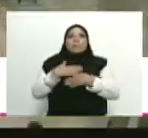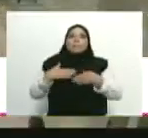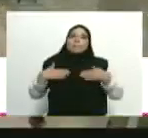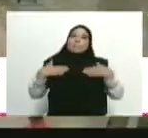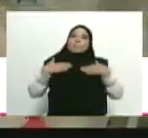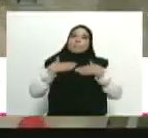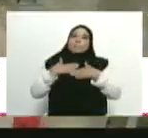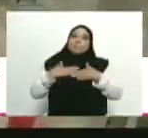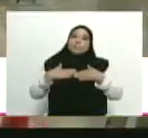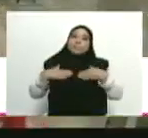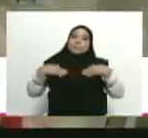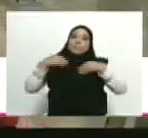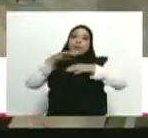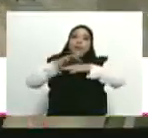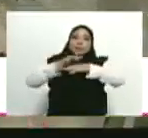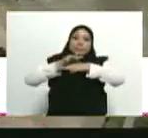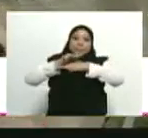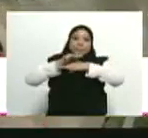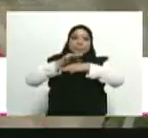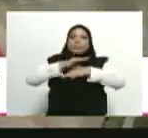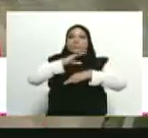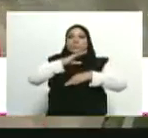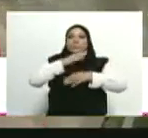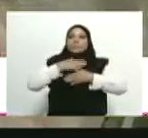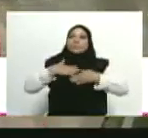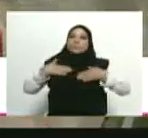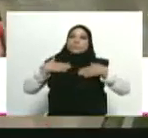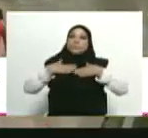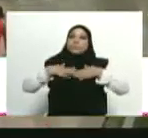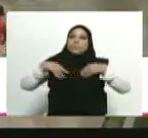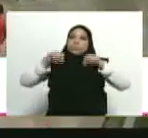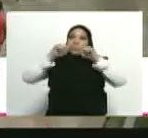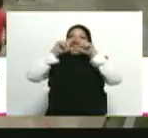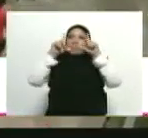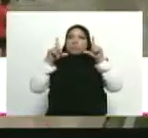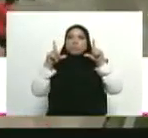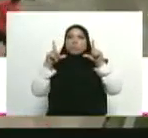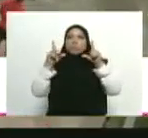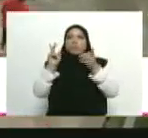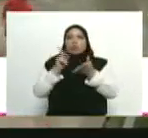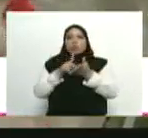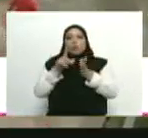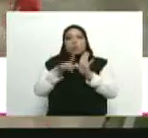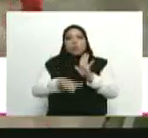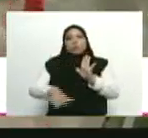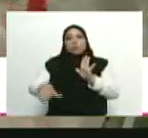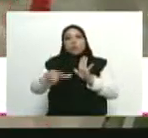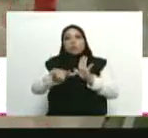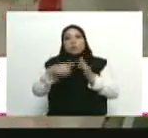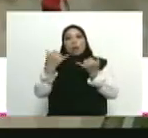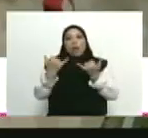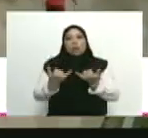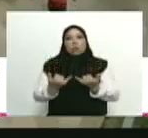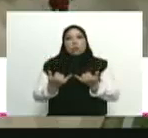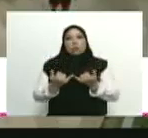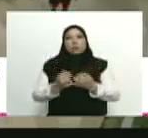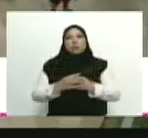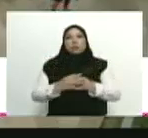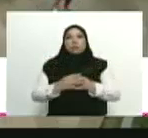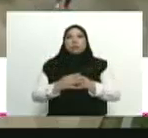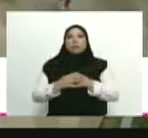nivel de piel, y bueno, genera un bienestar impresionante. Ese lugar en este momento está